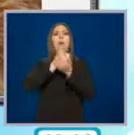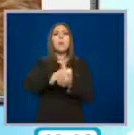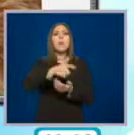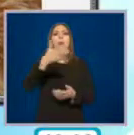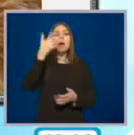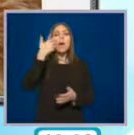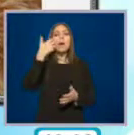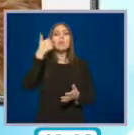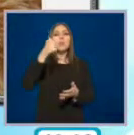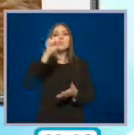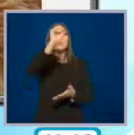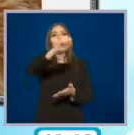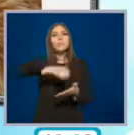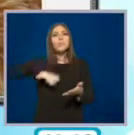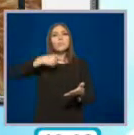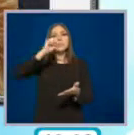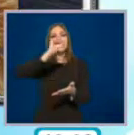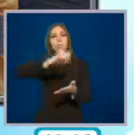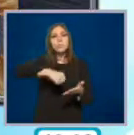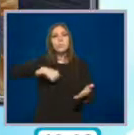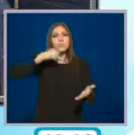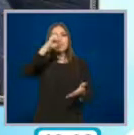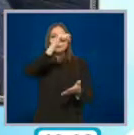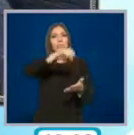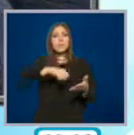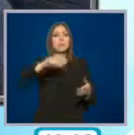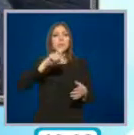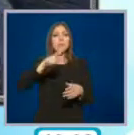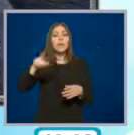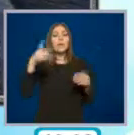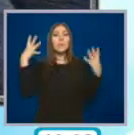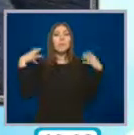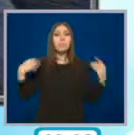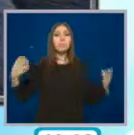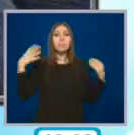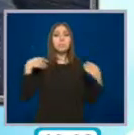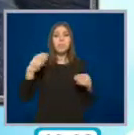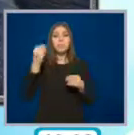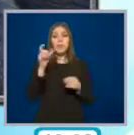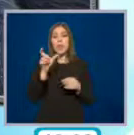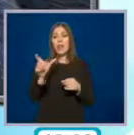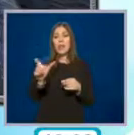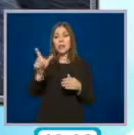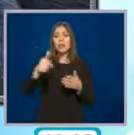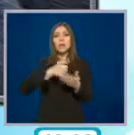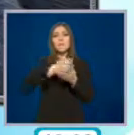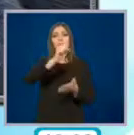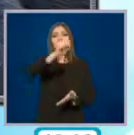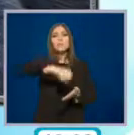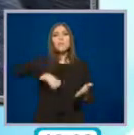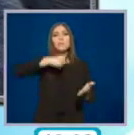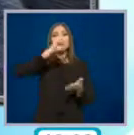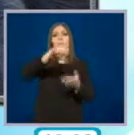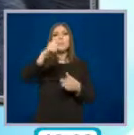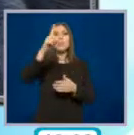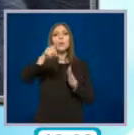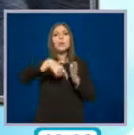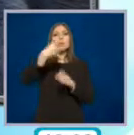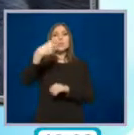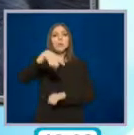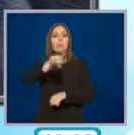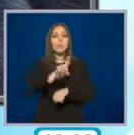efecto. ¿No? Si son de pelo largo, los podemos cepillar una vez al día. Es algo que es muy rápido, a diferencia de los perros que sí tienes que